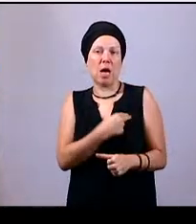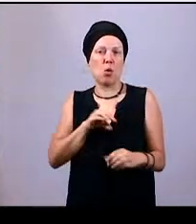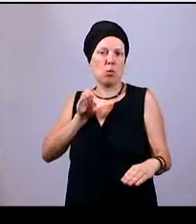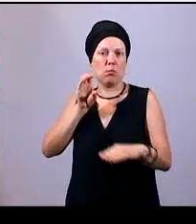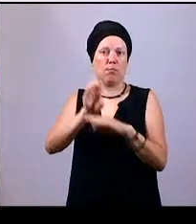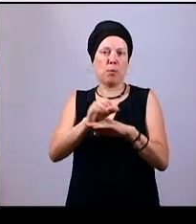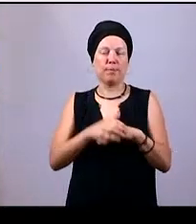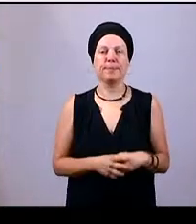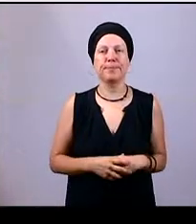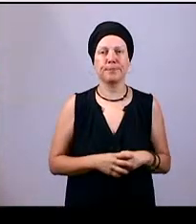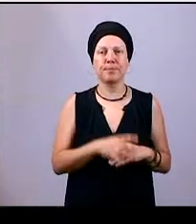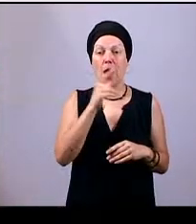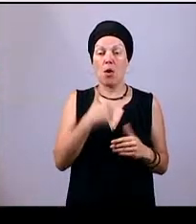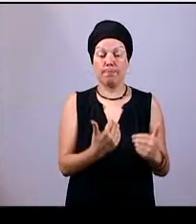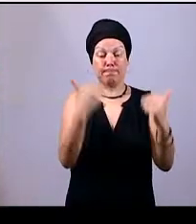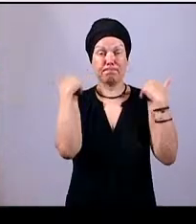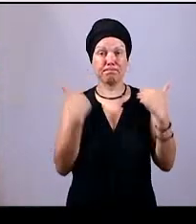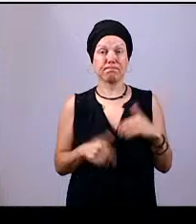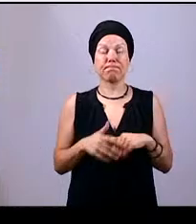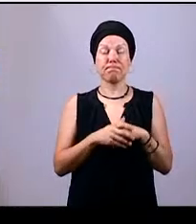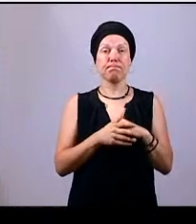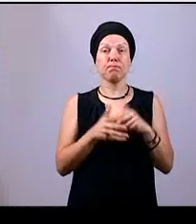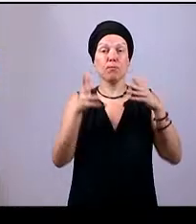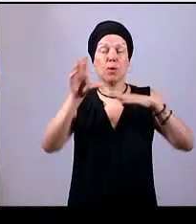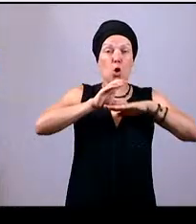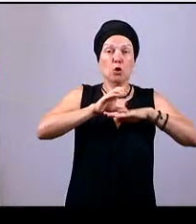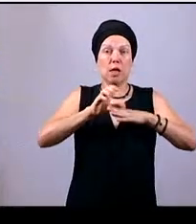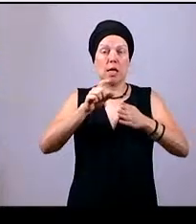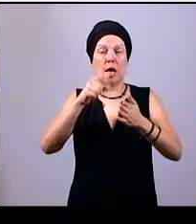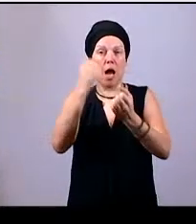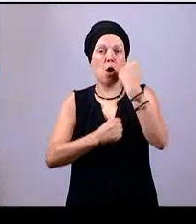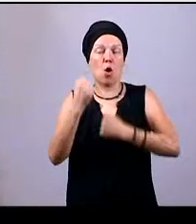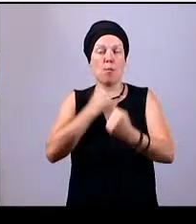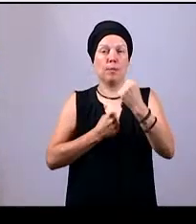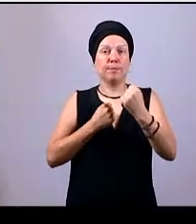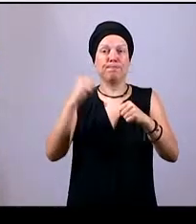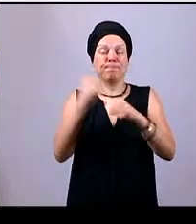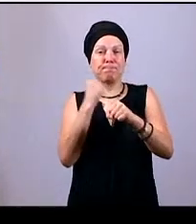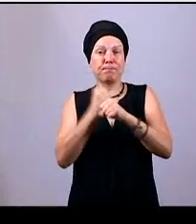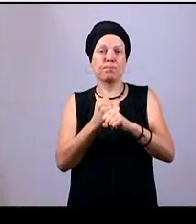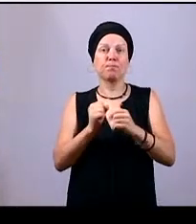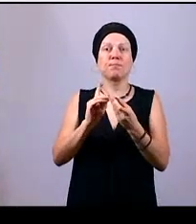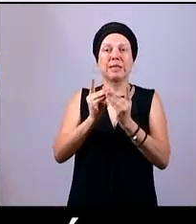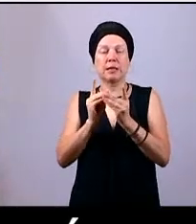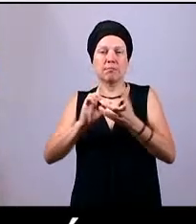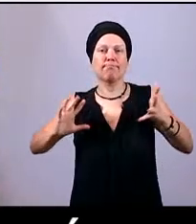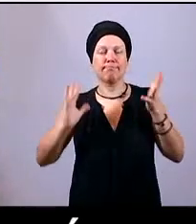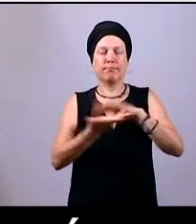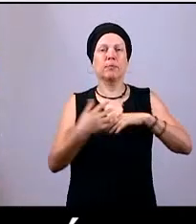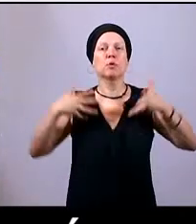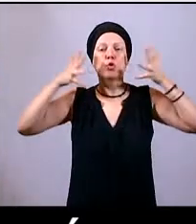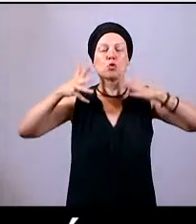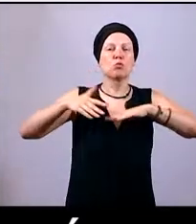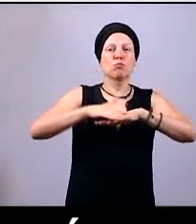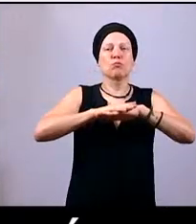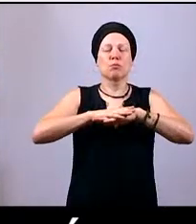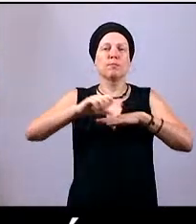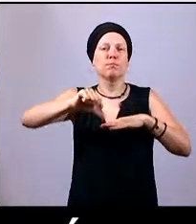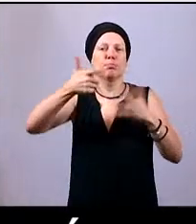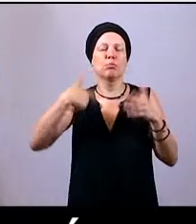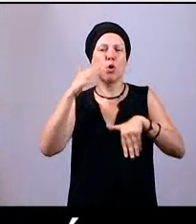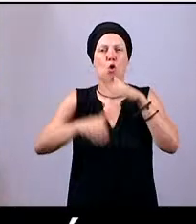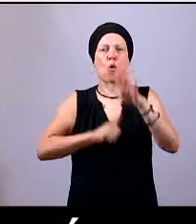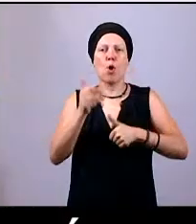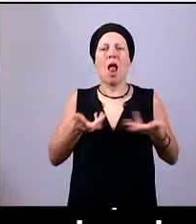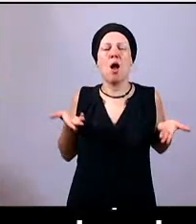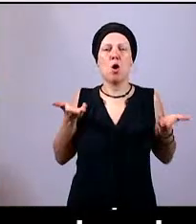Y ahora, dentro de las competencias de la Consejería de Economía, Empleo y Transformación Digital, el Consejo de Gobierno ha aprobado la convocatoria